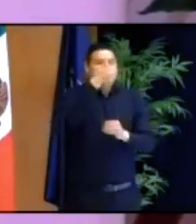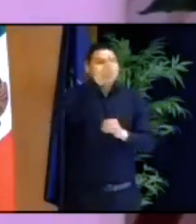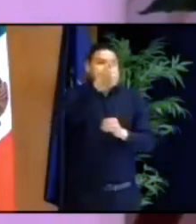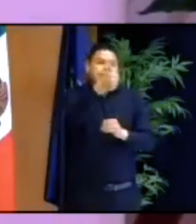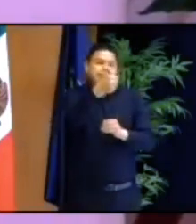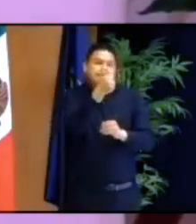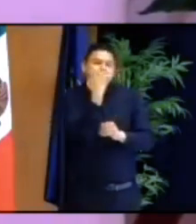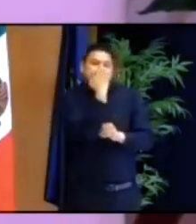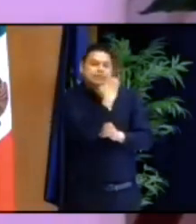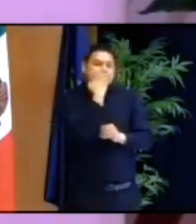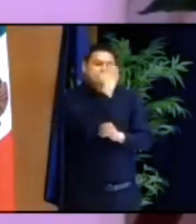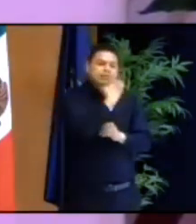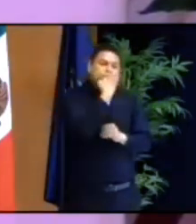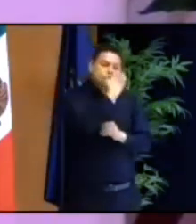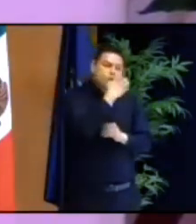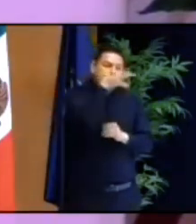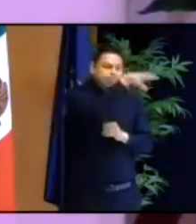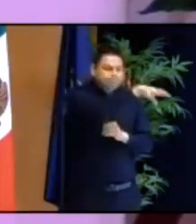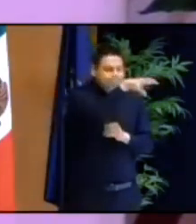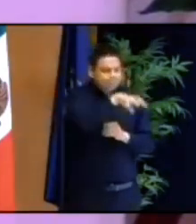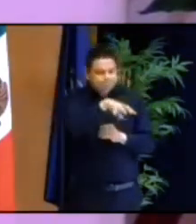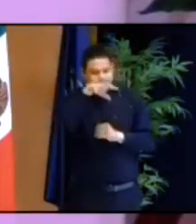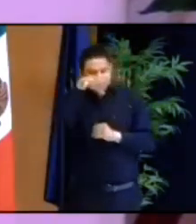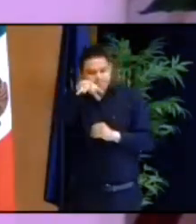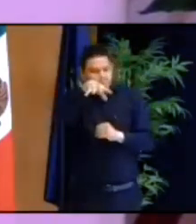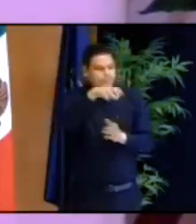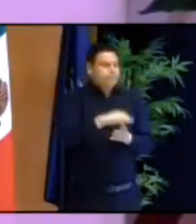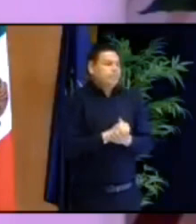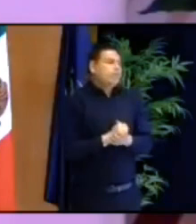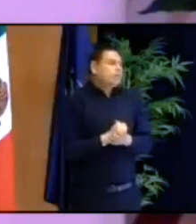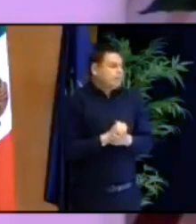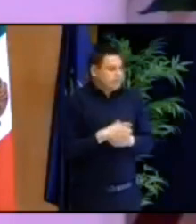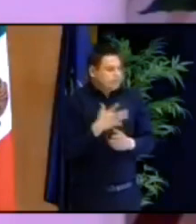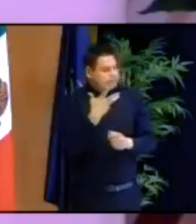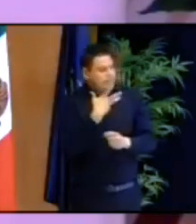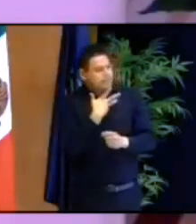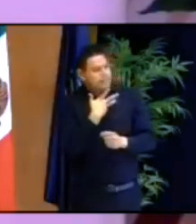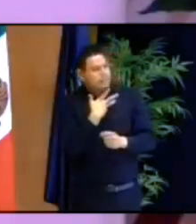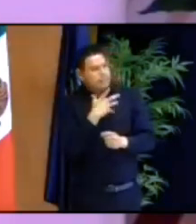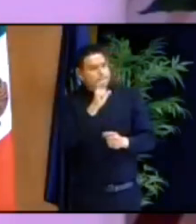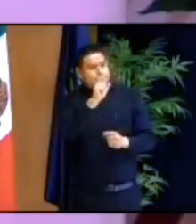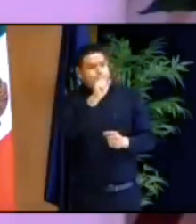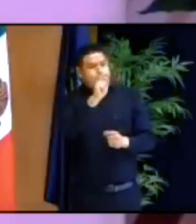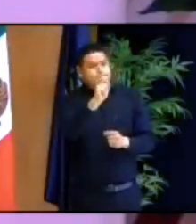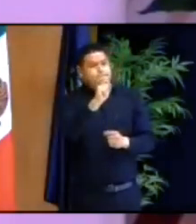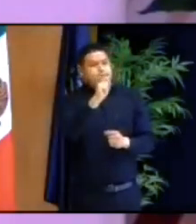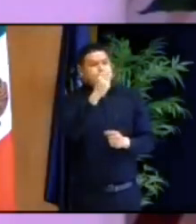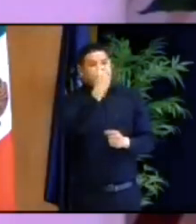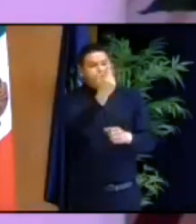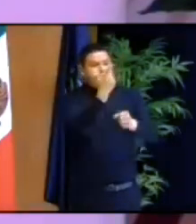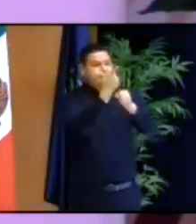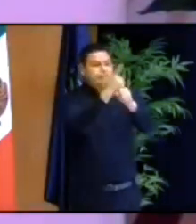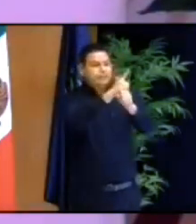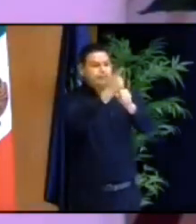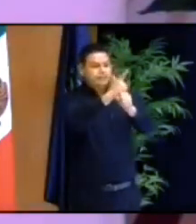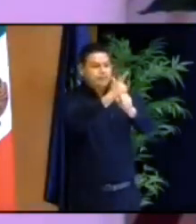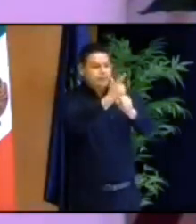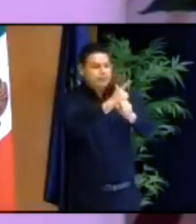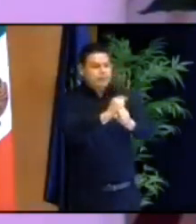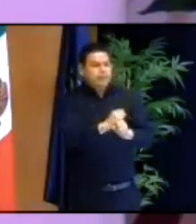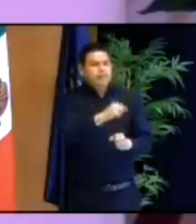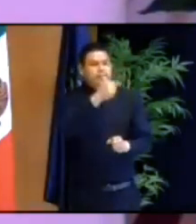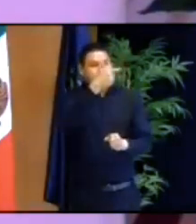planteles, 6 campus en la Ciudad de México. Tiene 22 carreras,